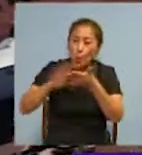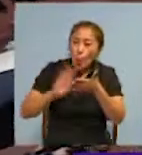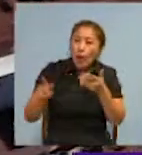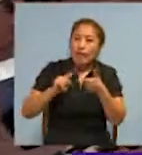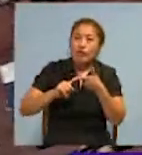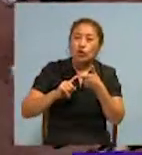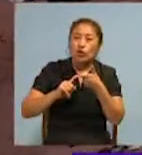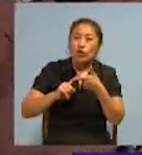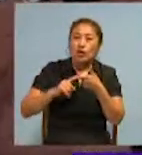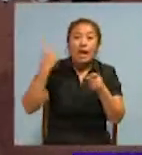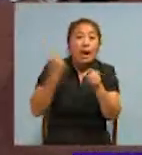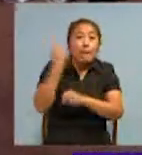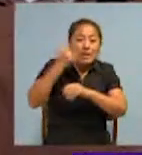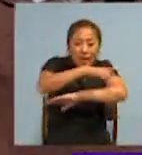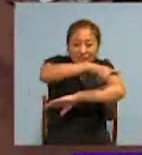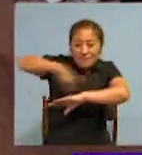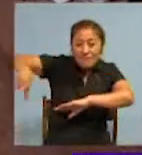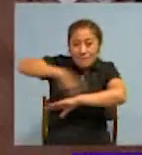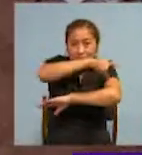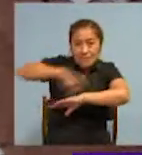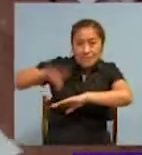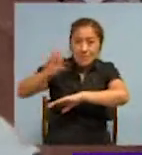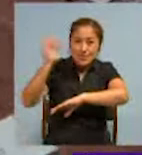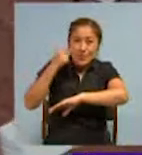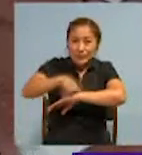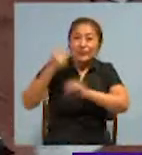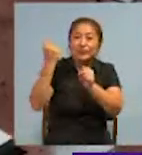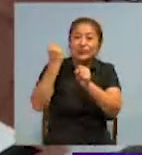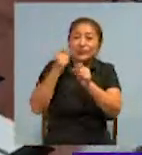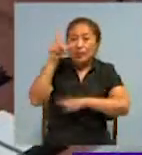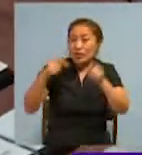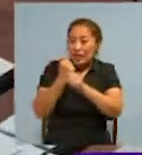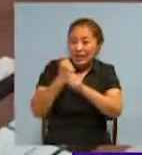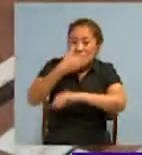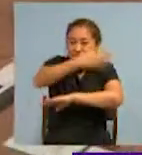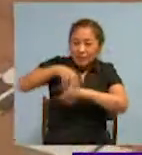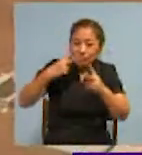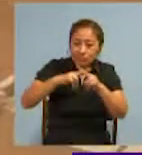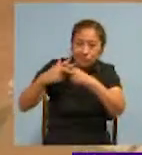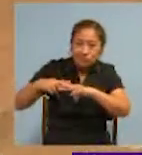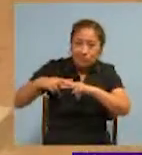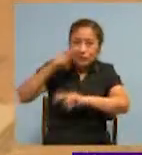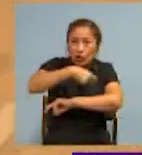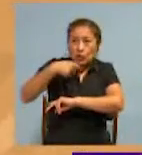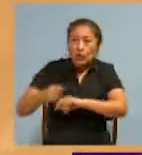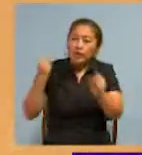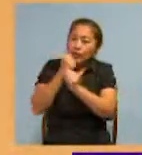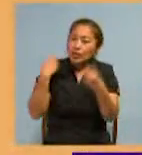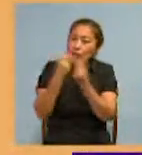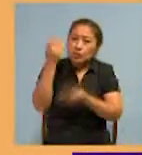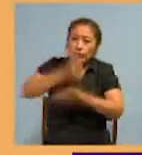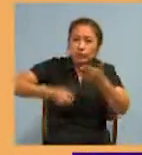la primer planta asfáltica para para la dirección provincial de vialidad así que bueno trabajando con mucho esfuerzo